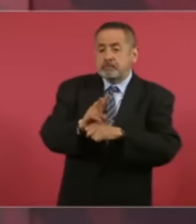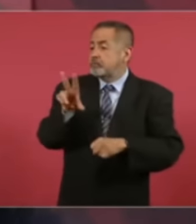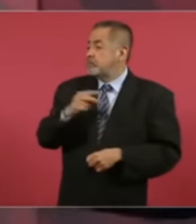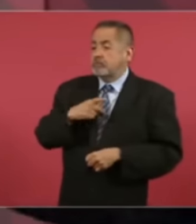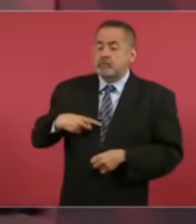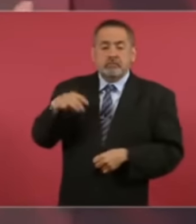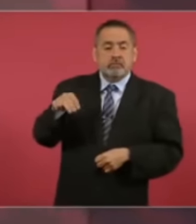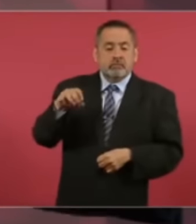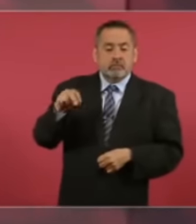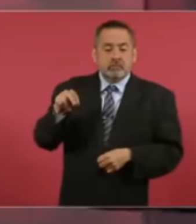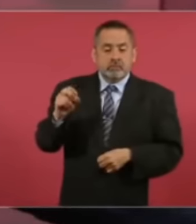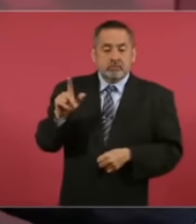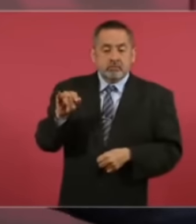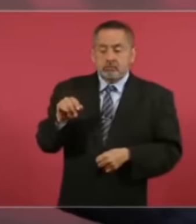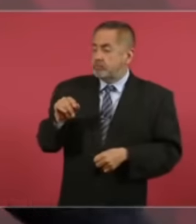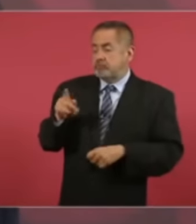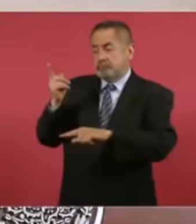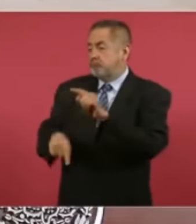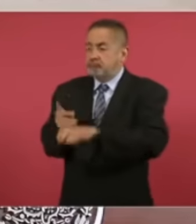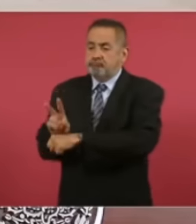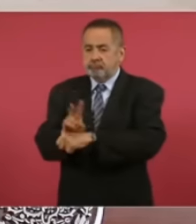que cómo iba a existir Pemex,